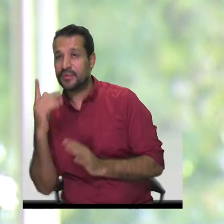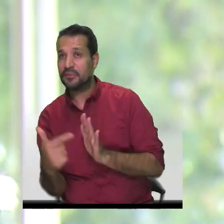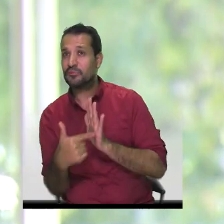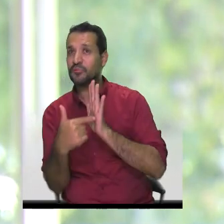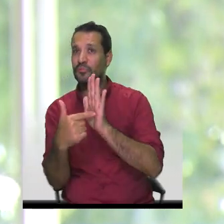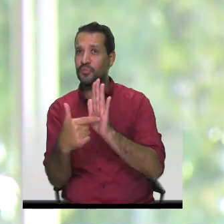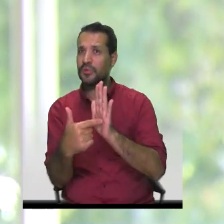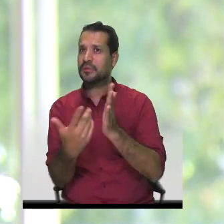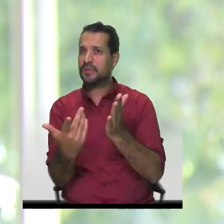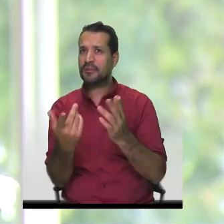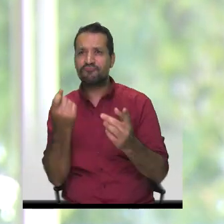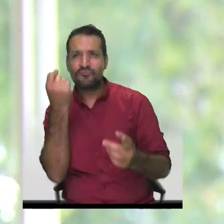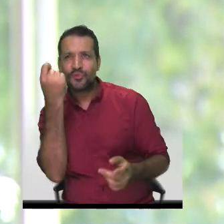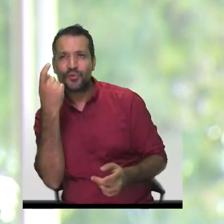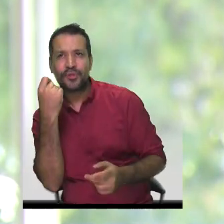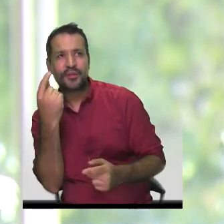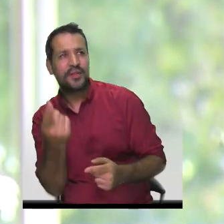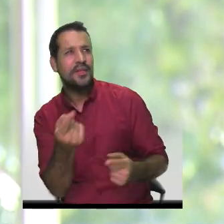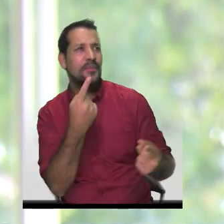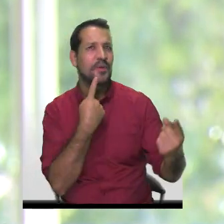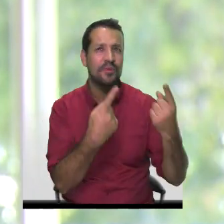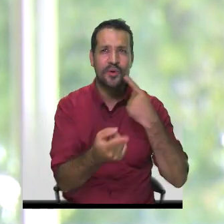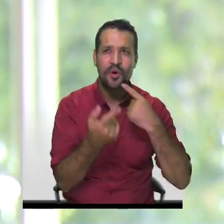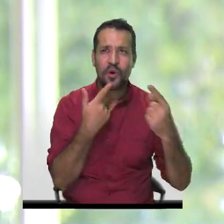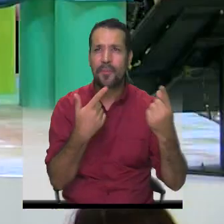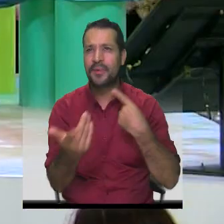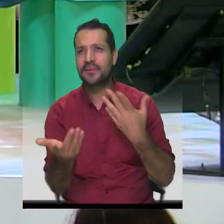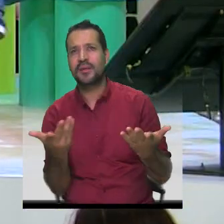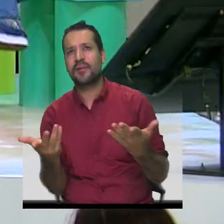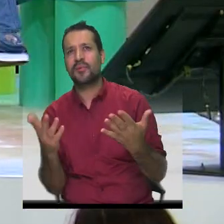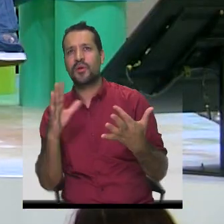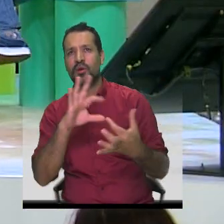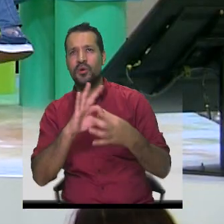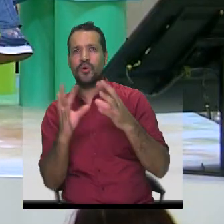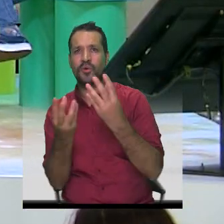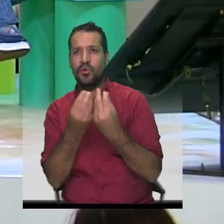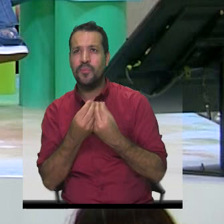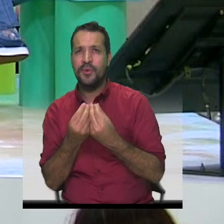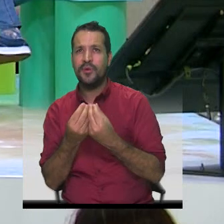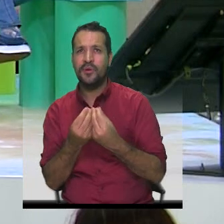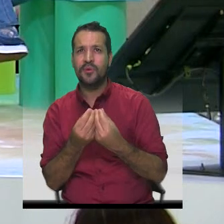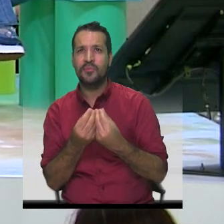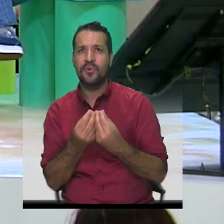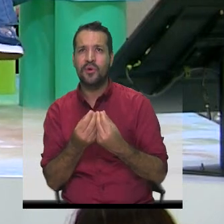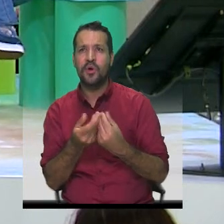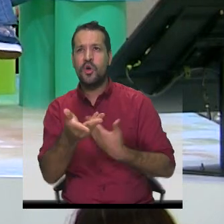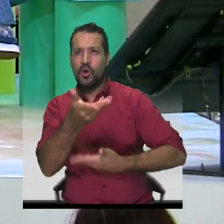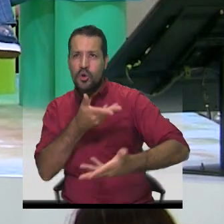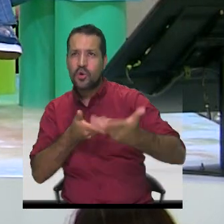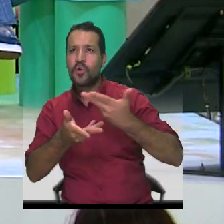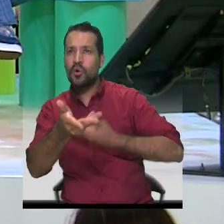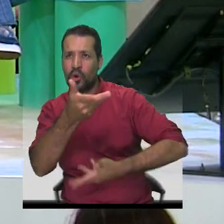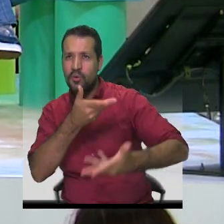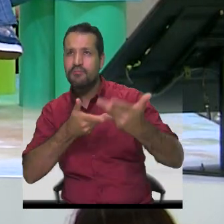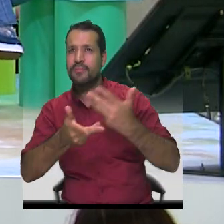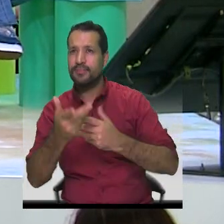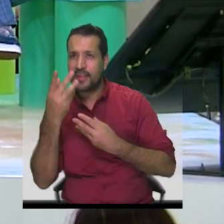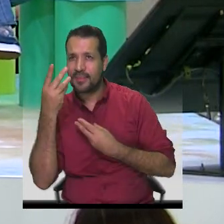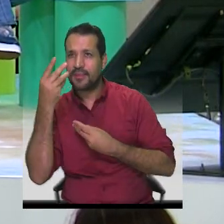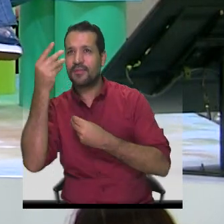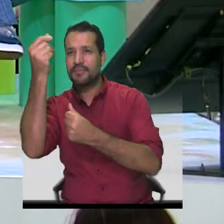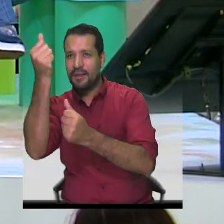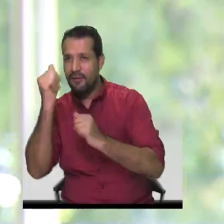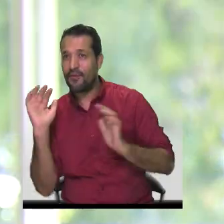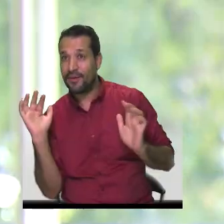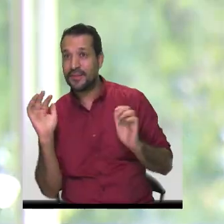nos entendemos, somos parte de montañeros. ¿Compartimos valores? Sí, somos vecinos